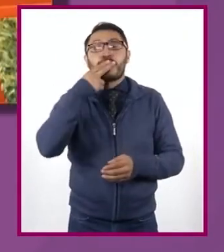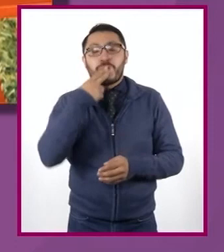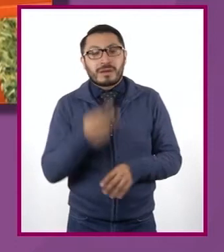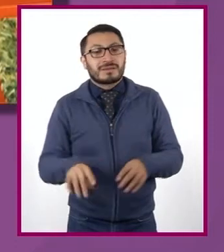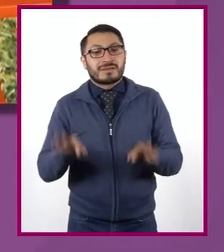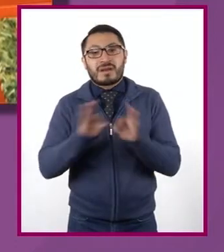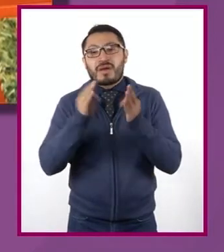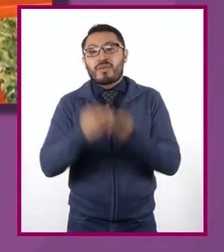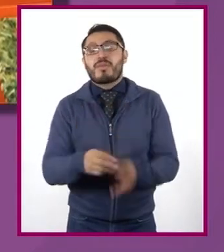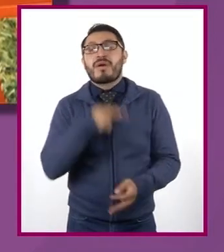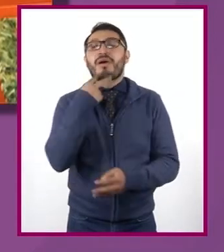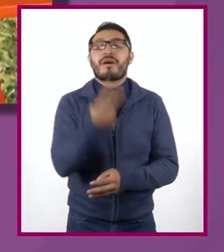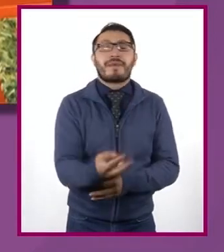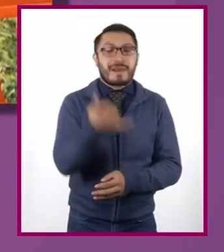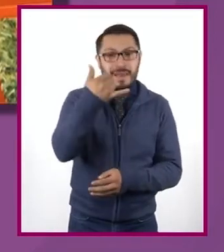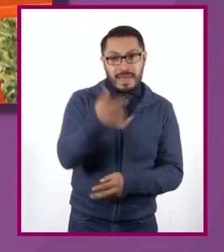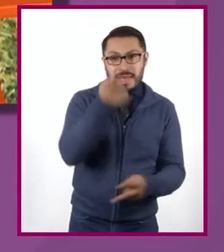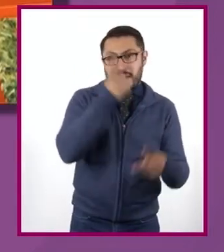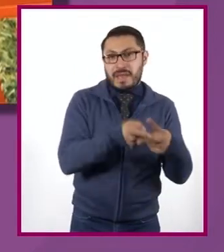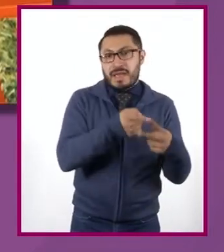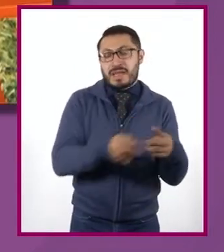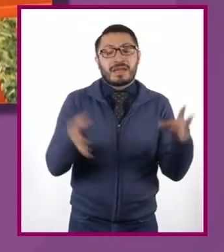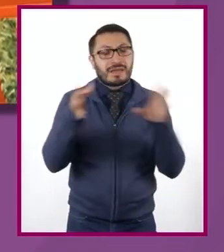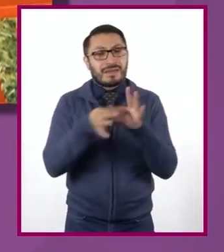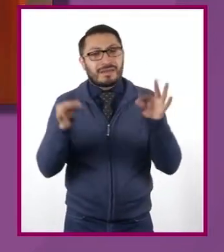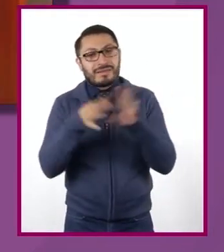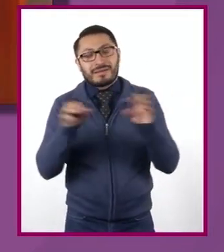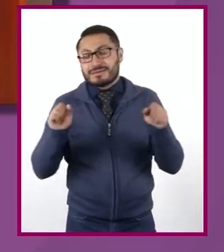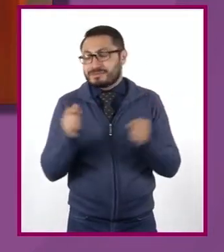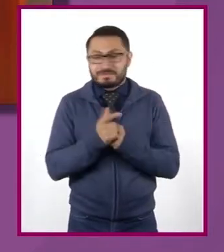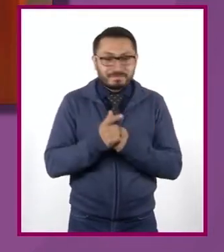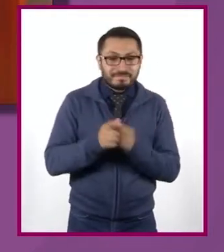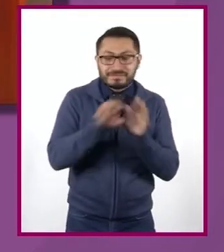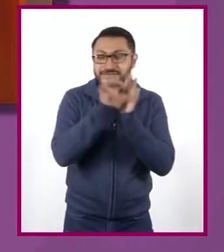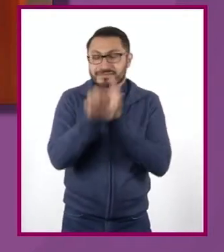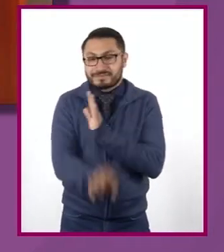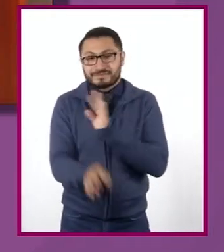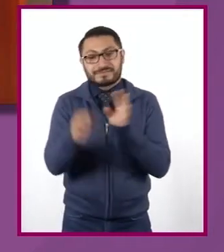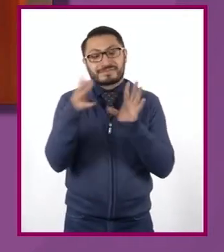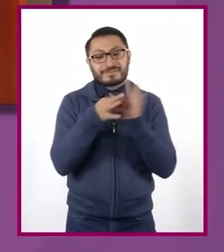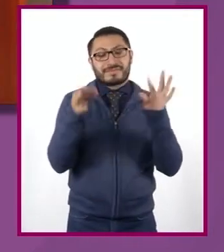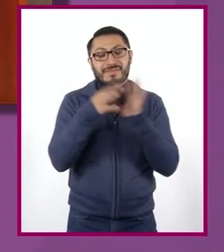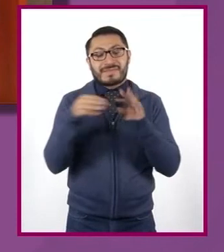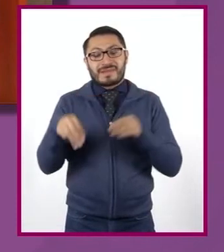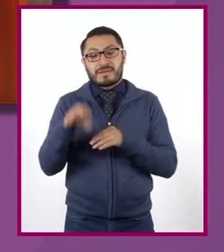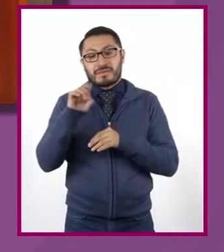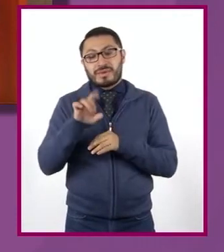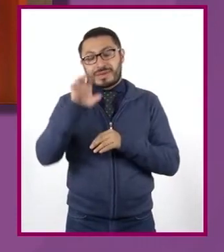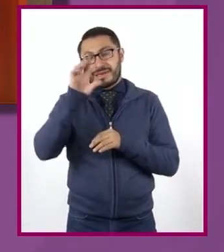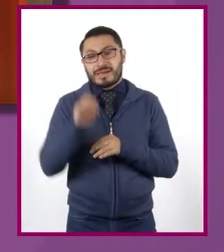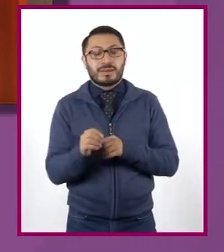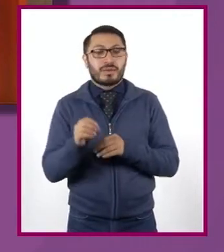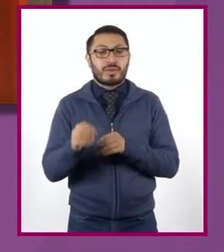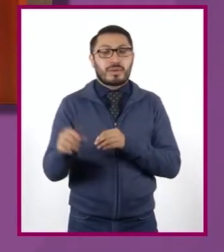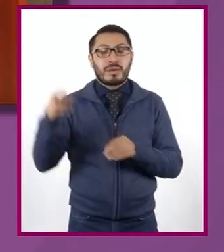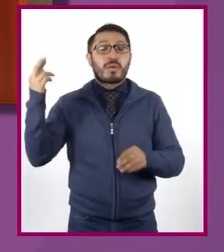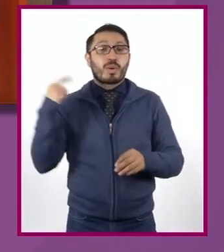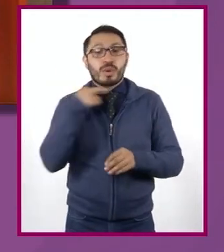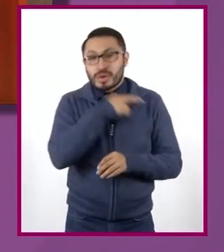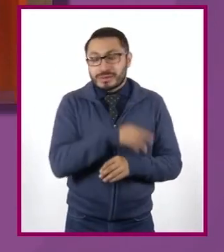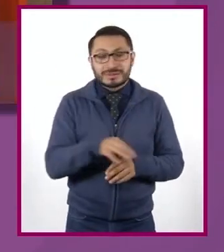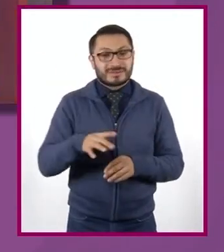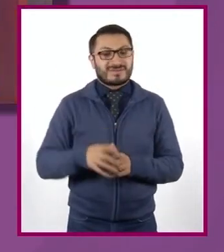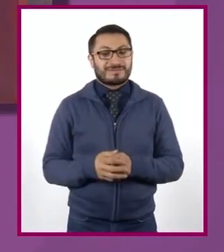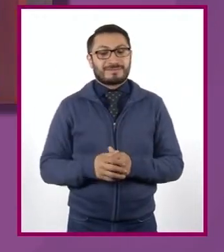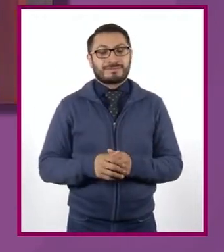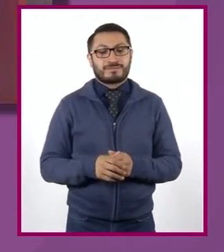modelos verbales y los modelos matemáticos para describir un fenómeno. Por ejemplo, para explicar el movimiento acelerado tenemos un modelo verbal